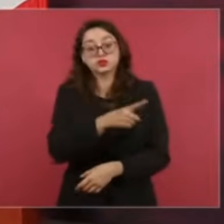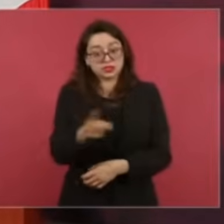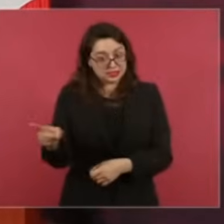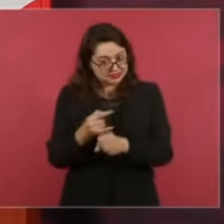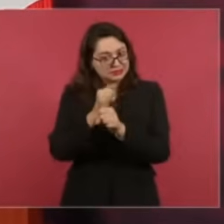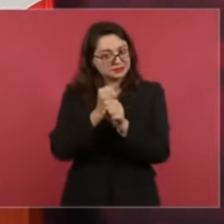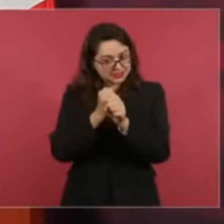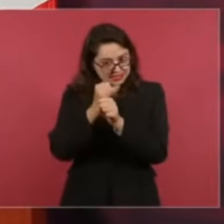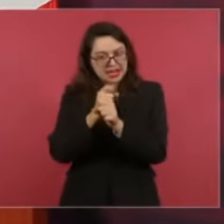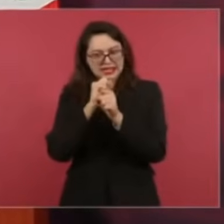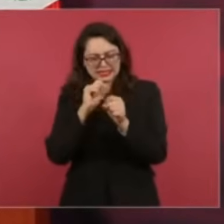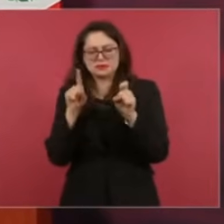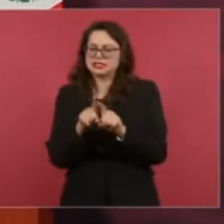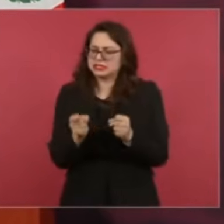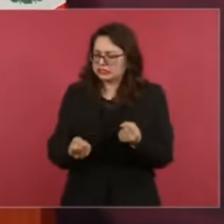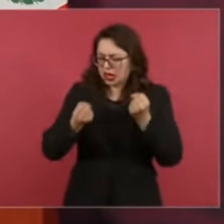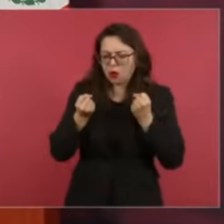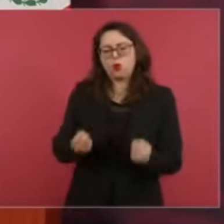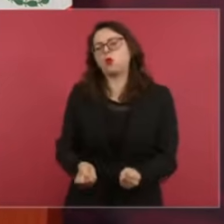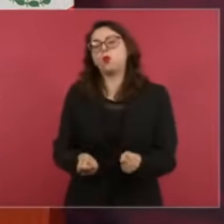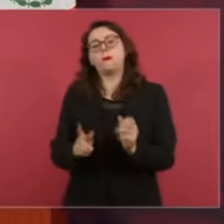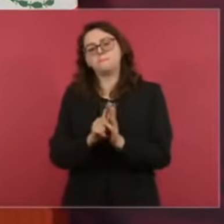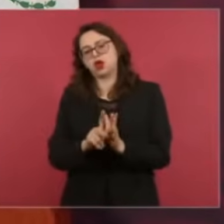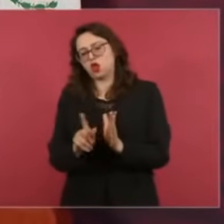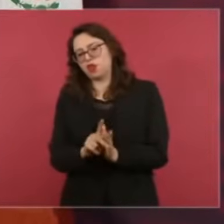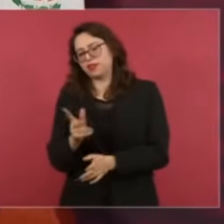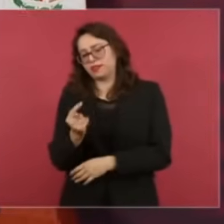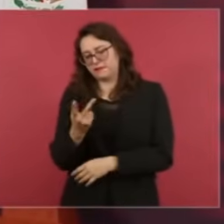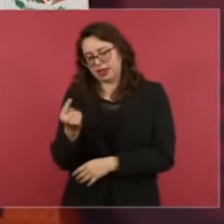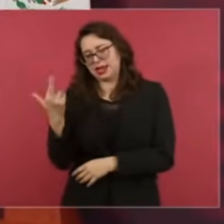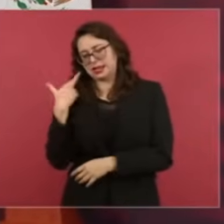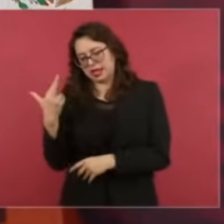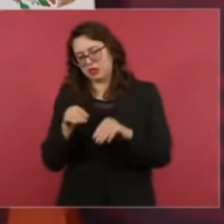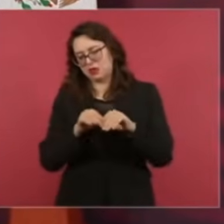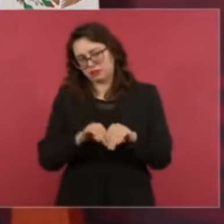seguramente ya lo saben, pero es para los jóvenes.